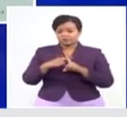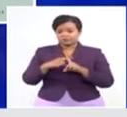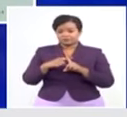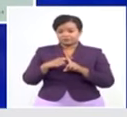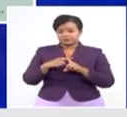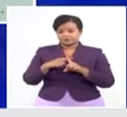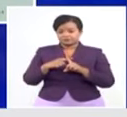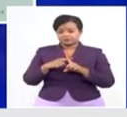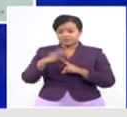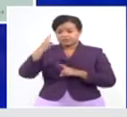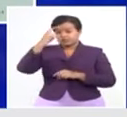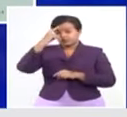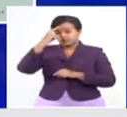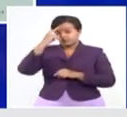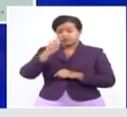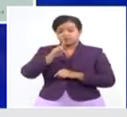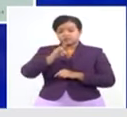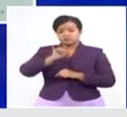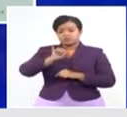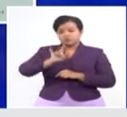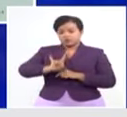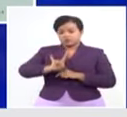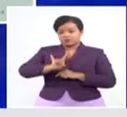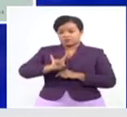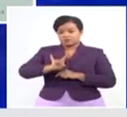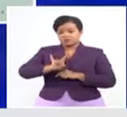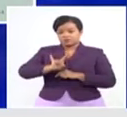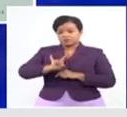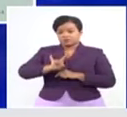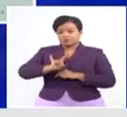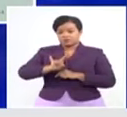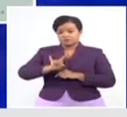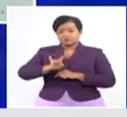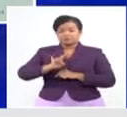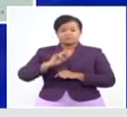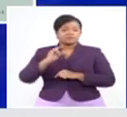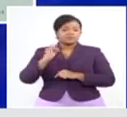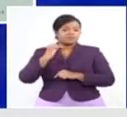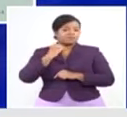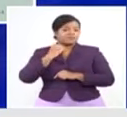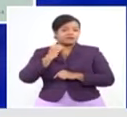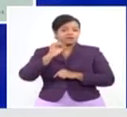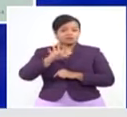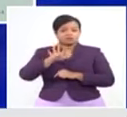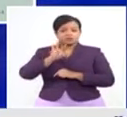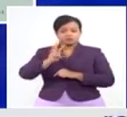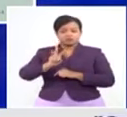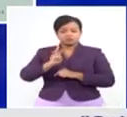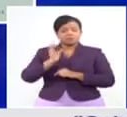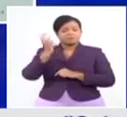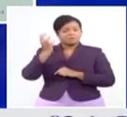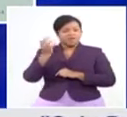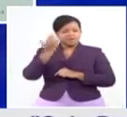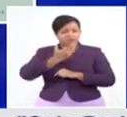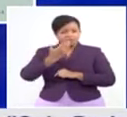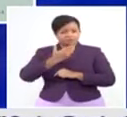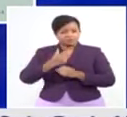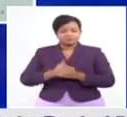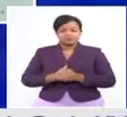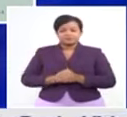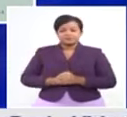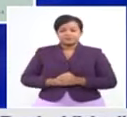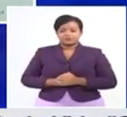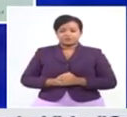segundo frente 169, Mella 58, Palma Soriano 54, Guamá